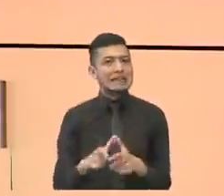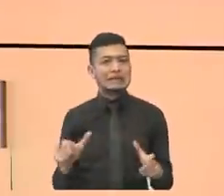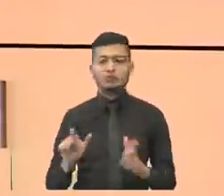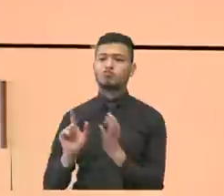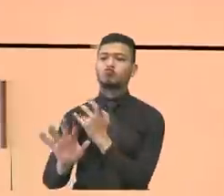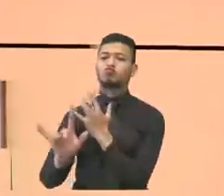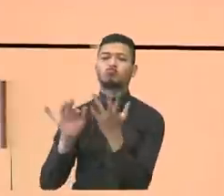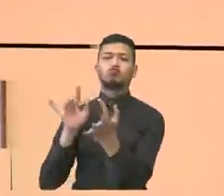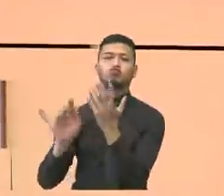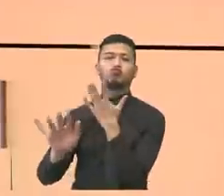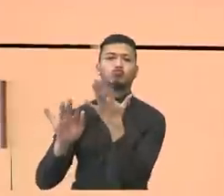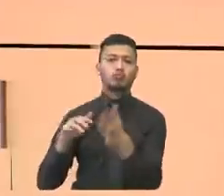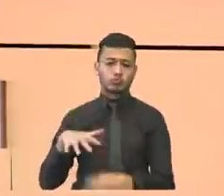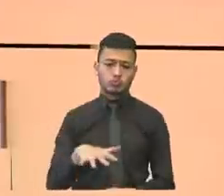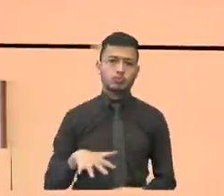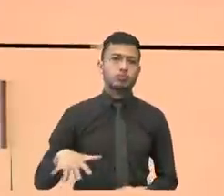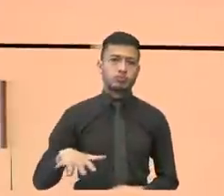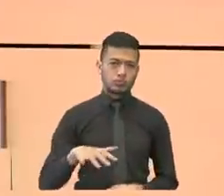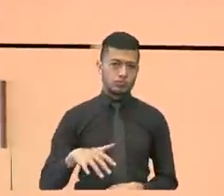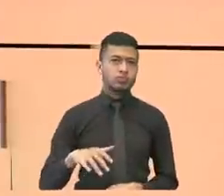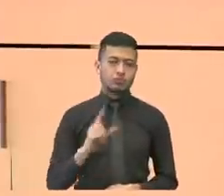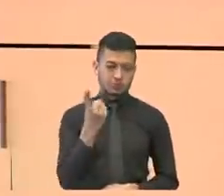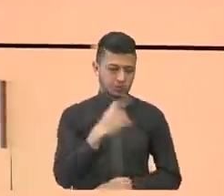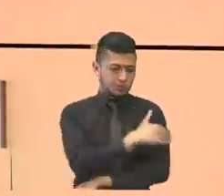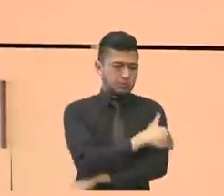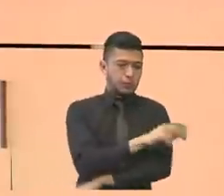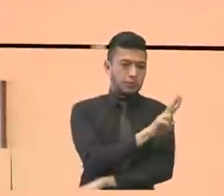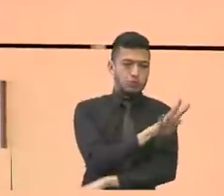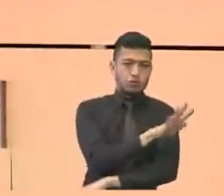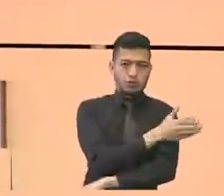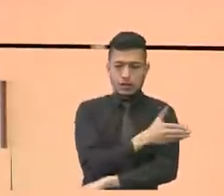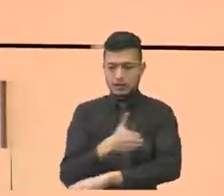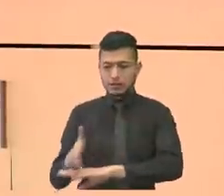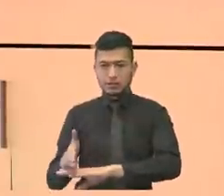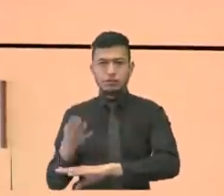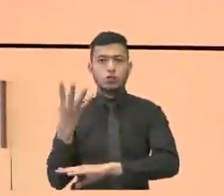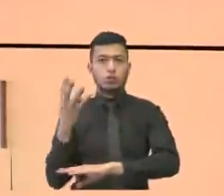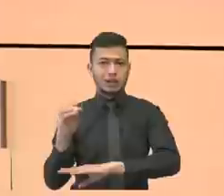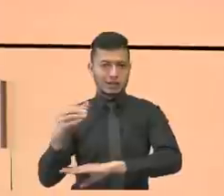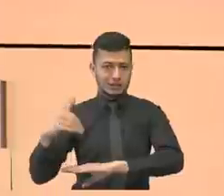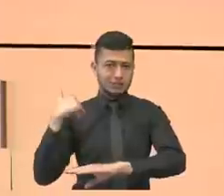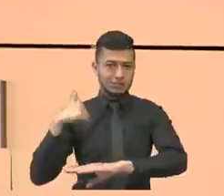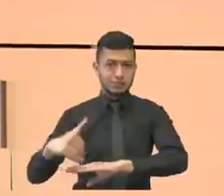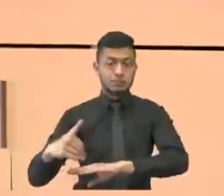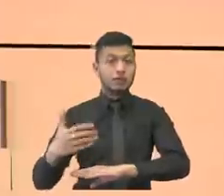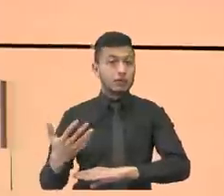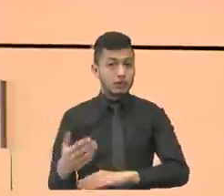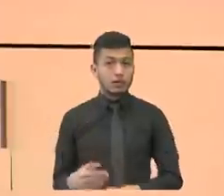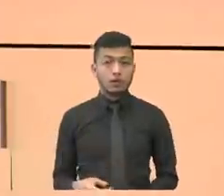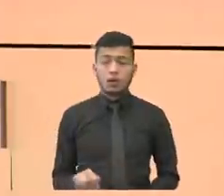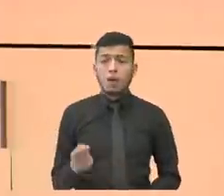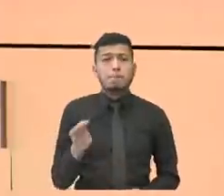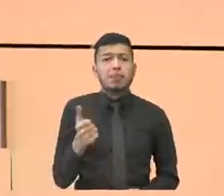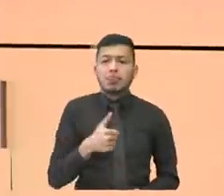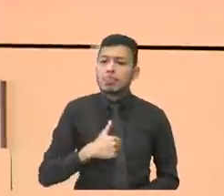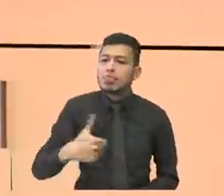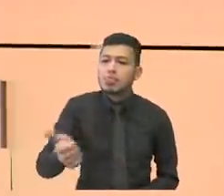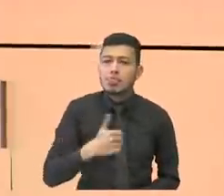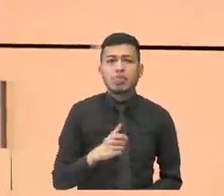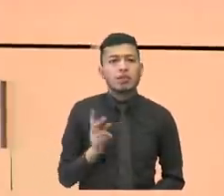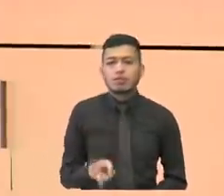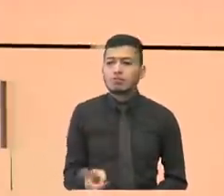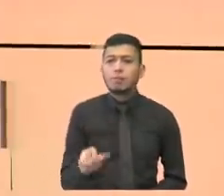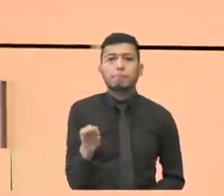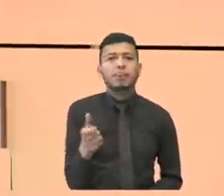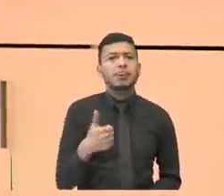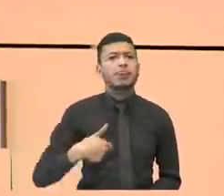ese corredor, el primero. Tiene viajes cortos, de hecho son viajes a pie, luego son viajes